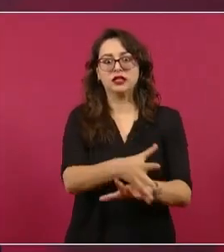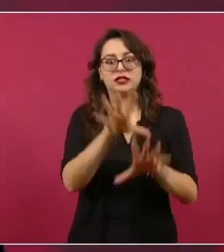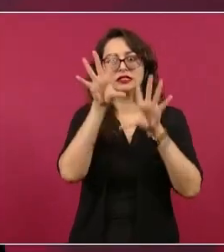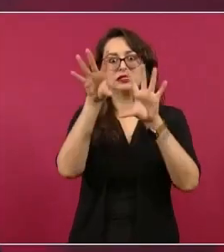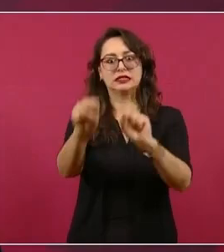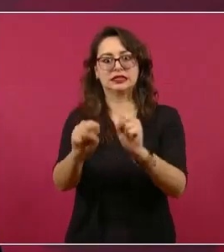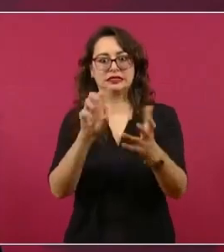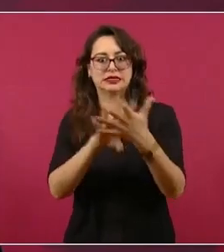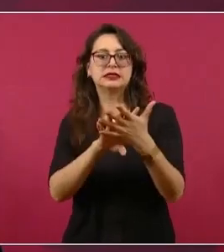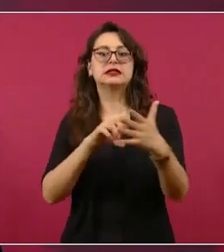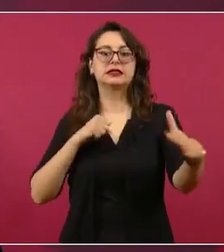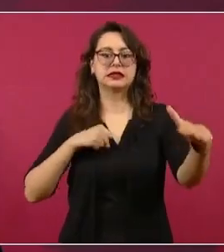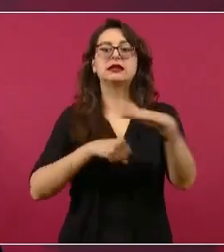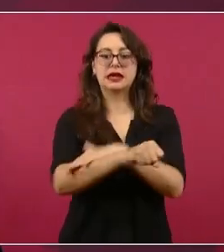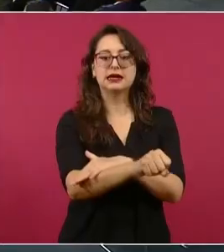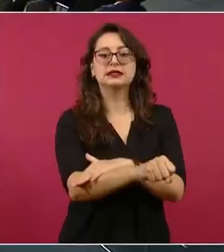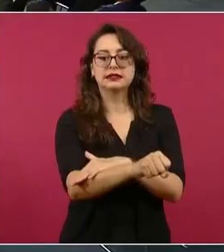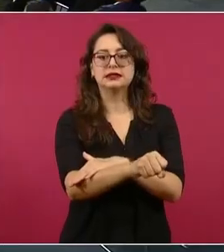a detenerlo.